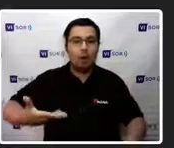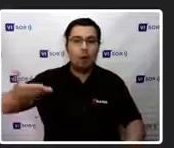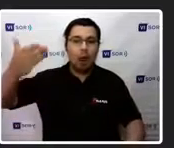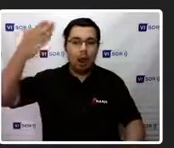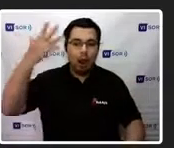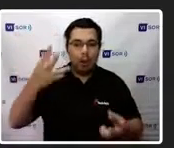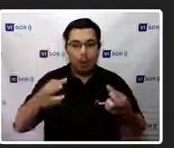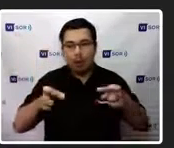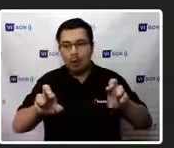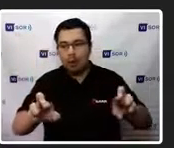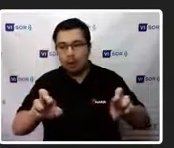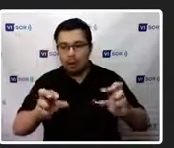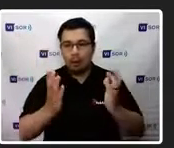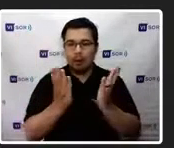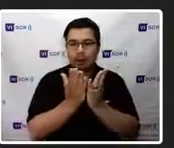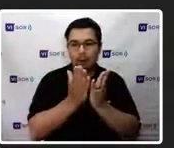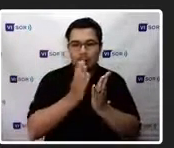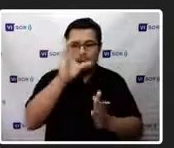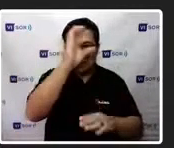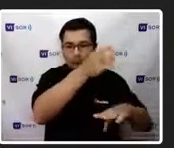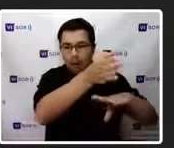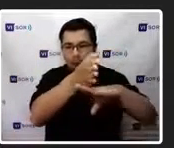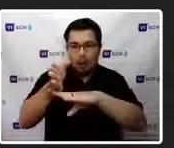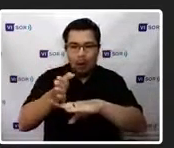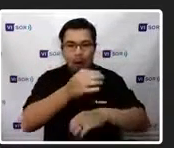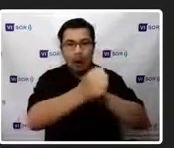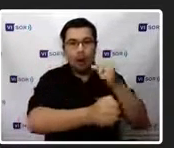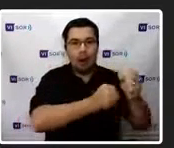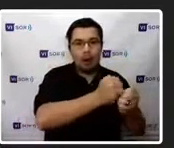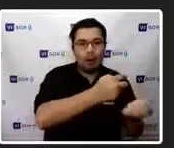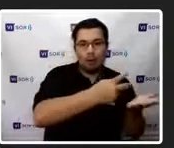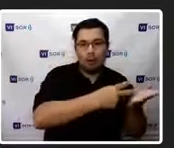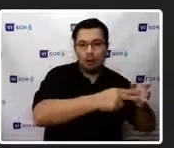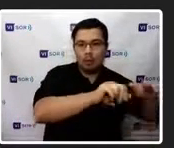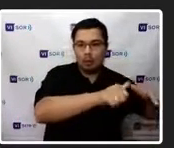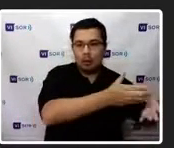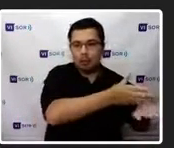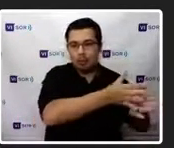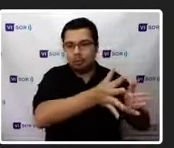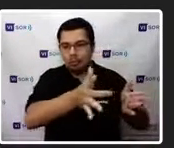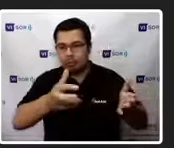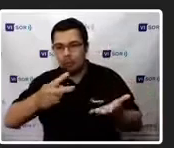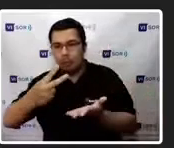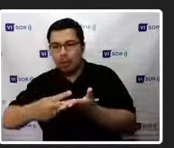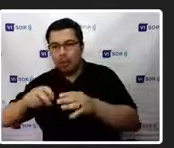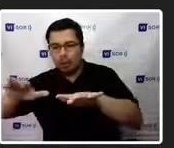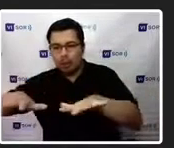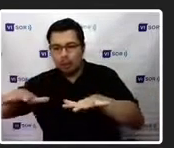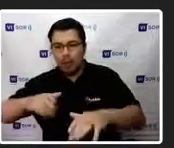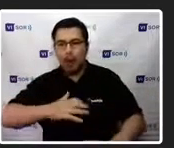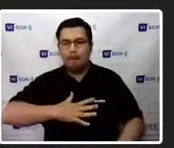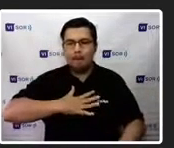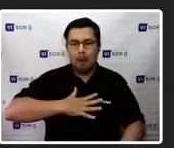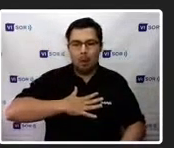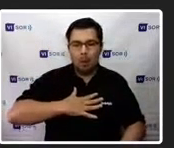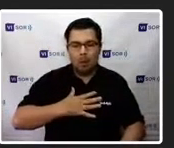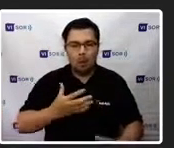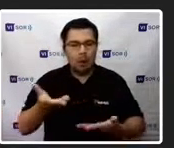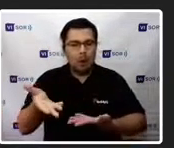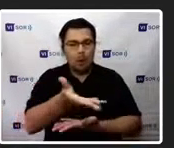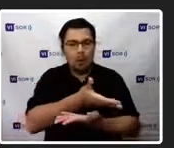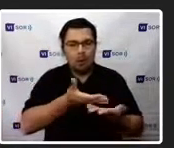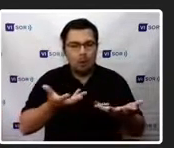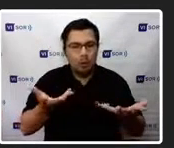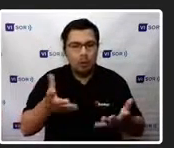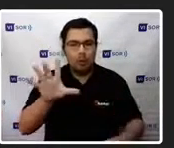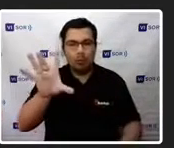año 2016 al año 2019. Me gustaría un poco compartir el cómo llegué a estudiar esto. Digamos, yo anteriormente